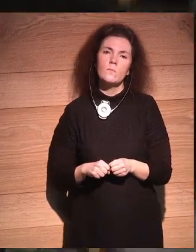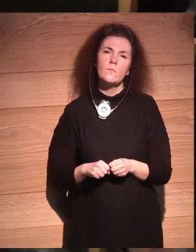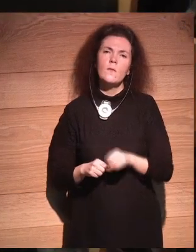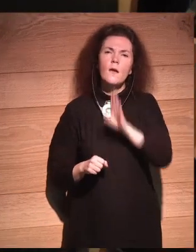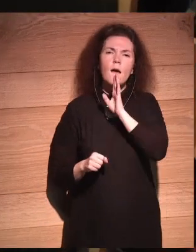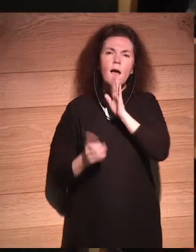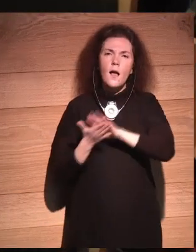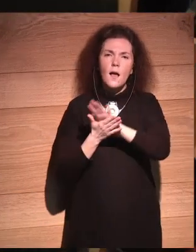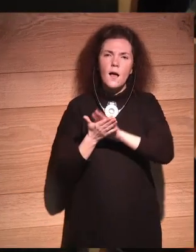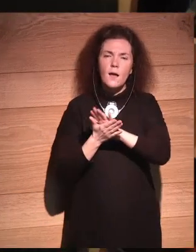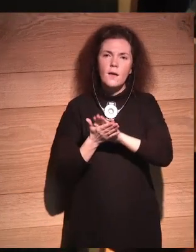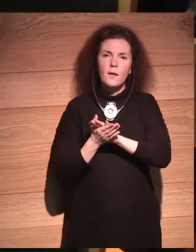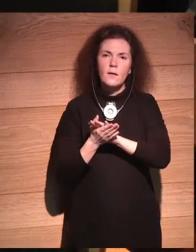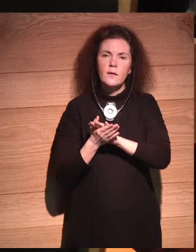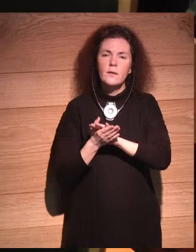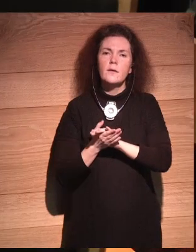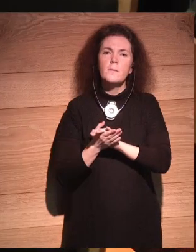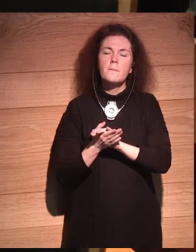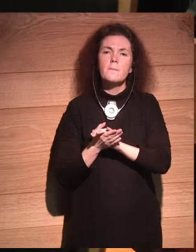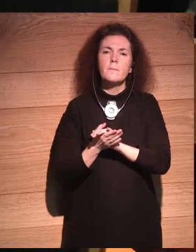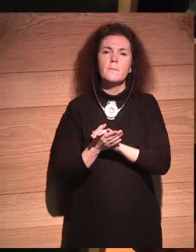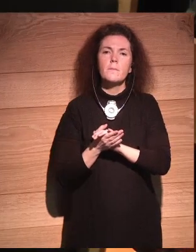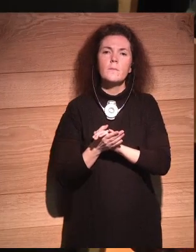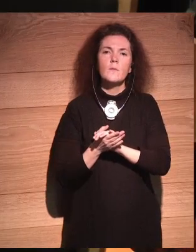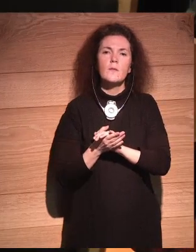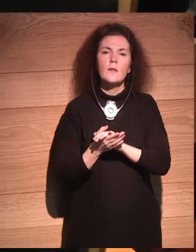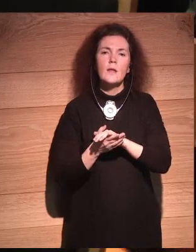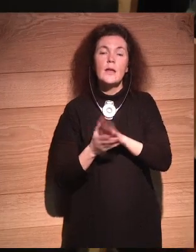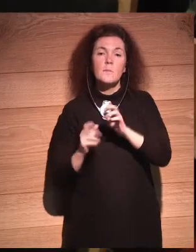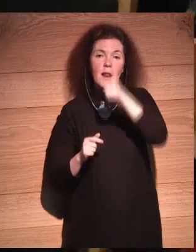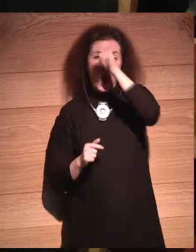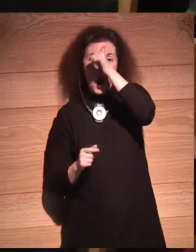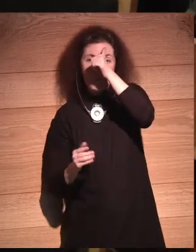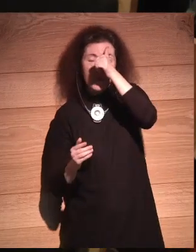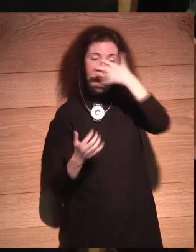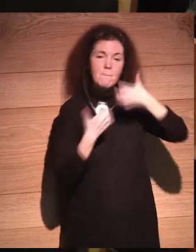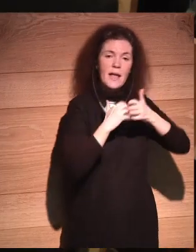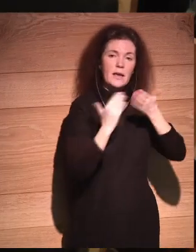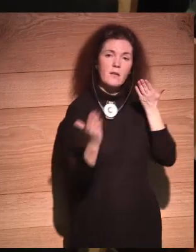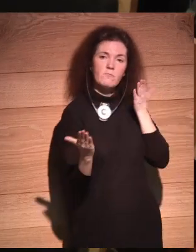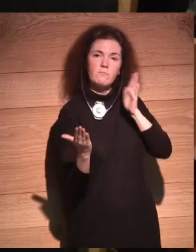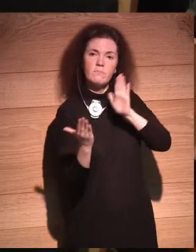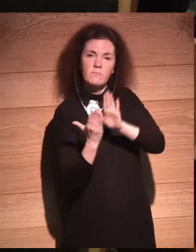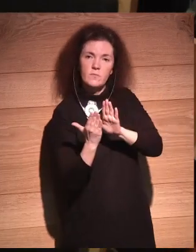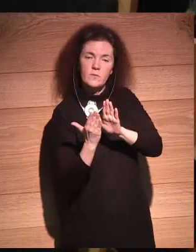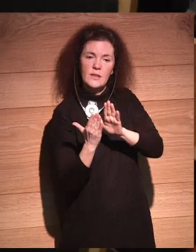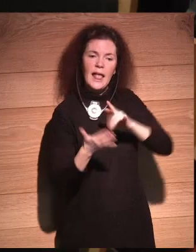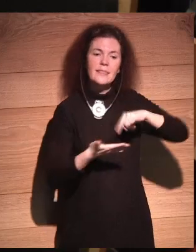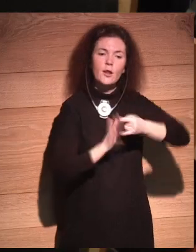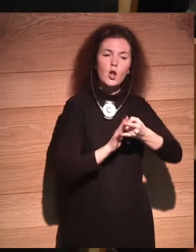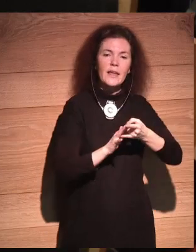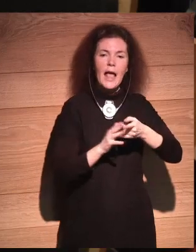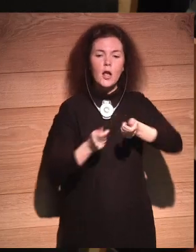Estabais hablando, sobre todo, Jer, de el hombre frente a la máquina o controlar, que la tecnología